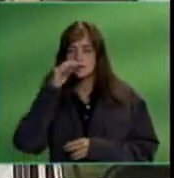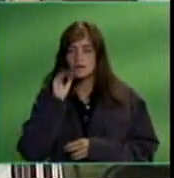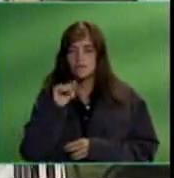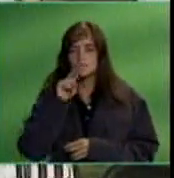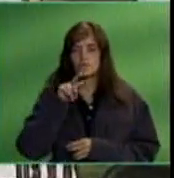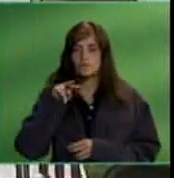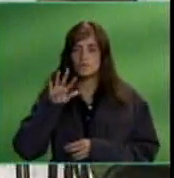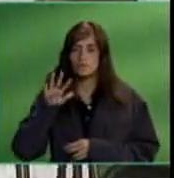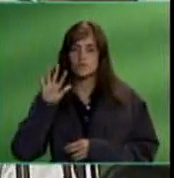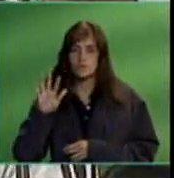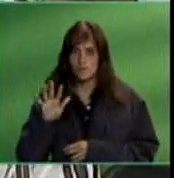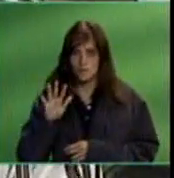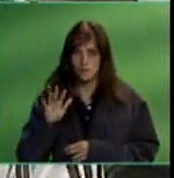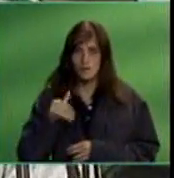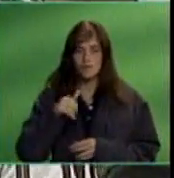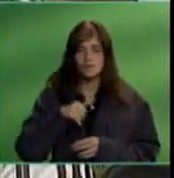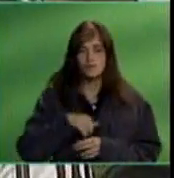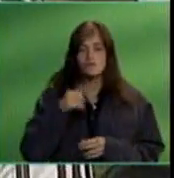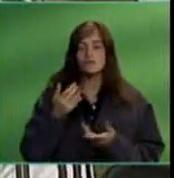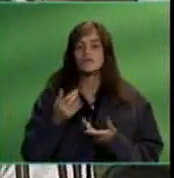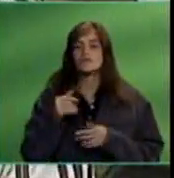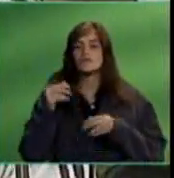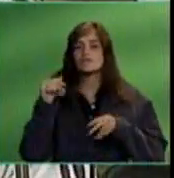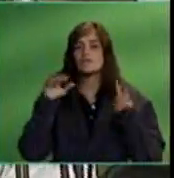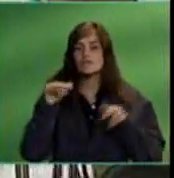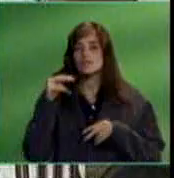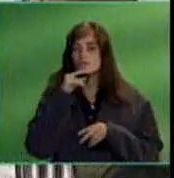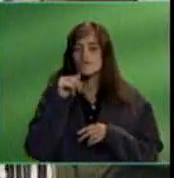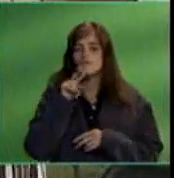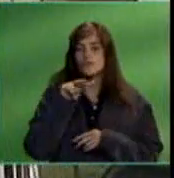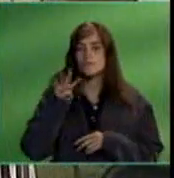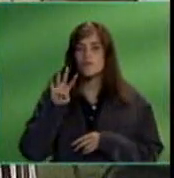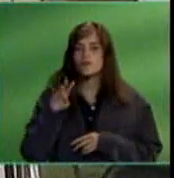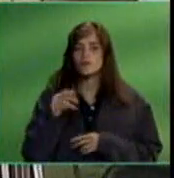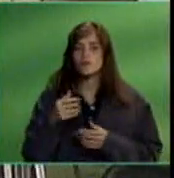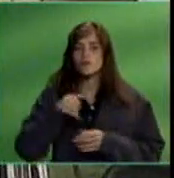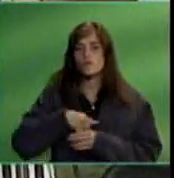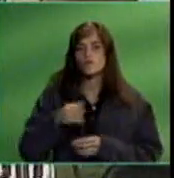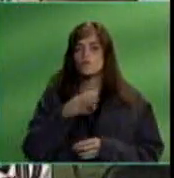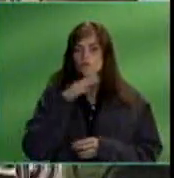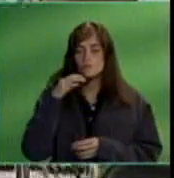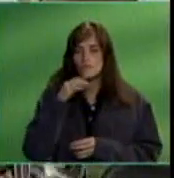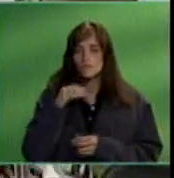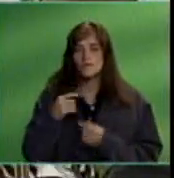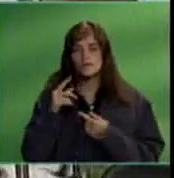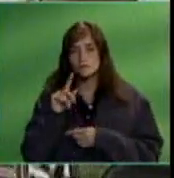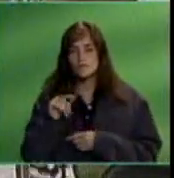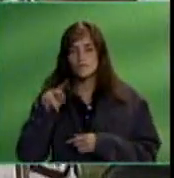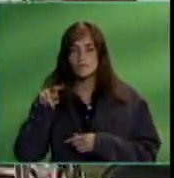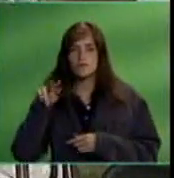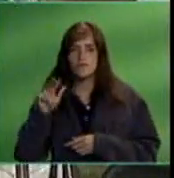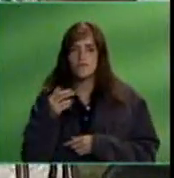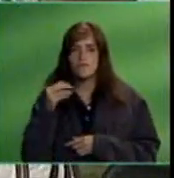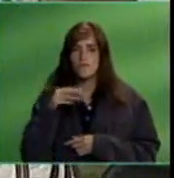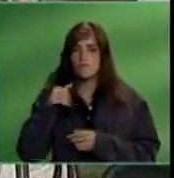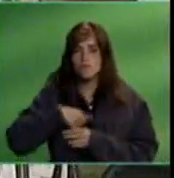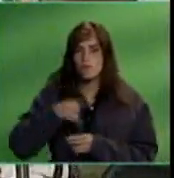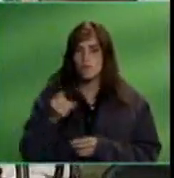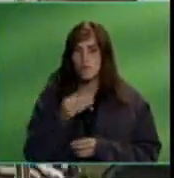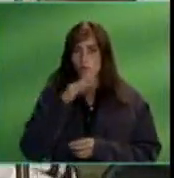255 y en la elección del 7 de octubre usted sacó 24 votos y esta elección 103 votos es muy fácil y muy